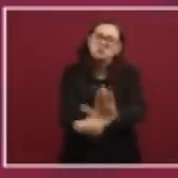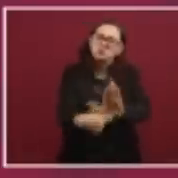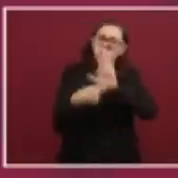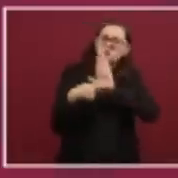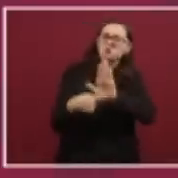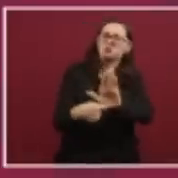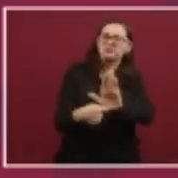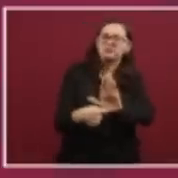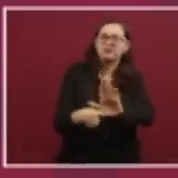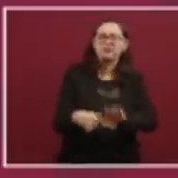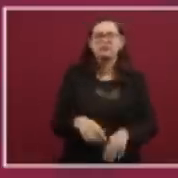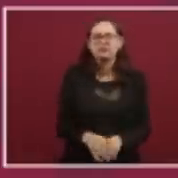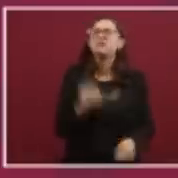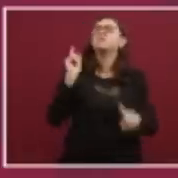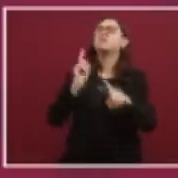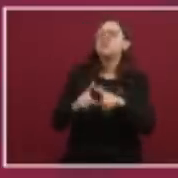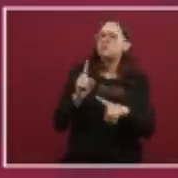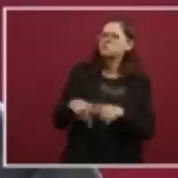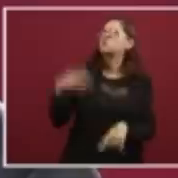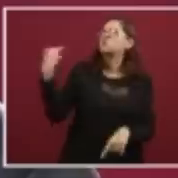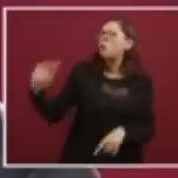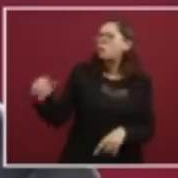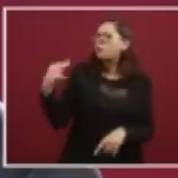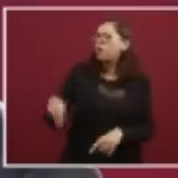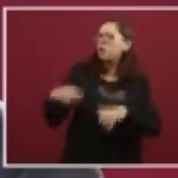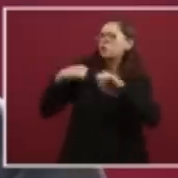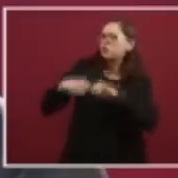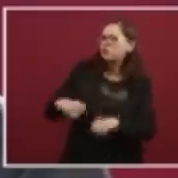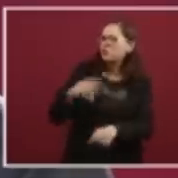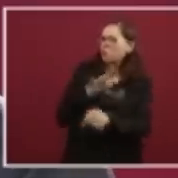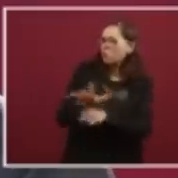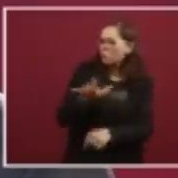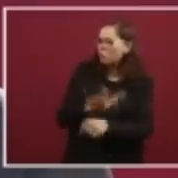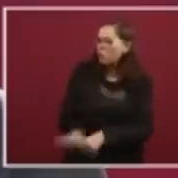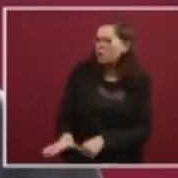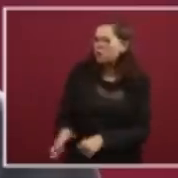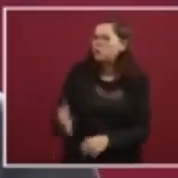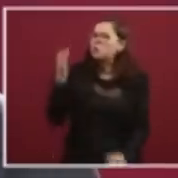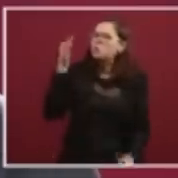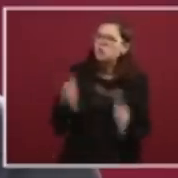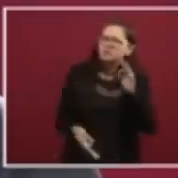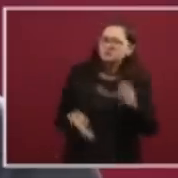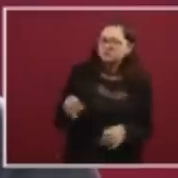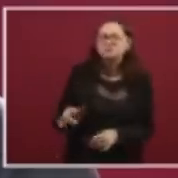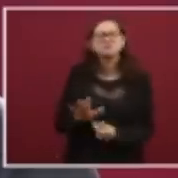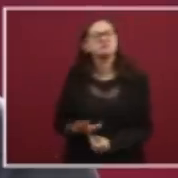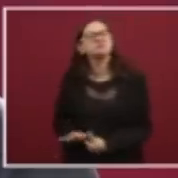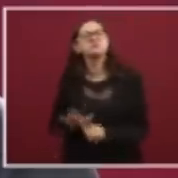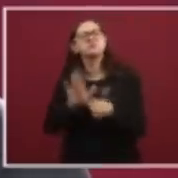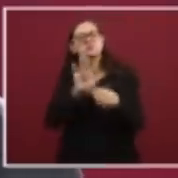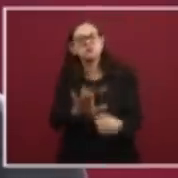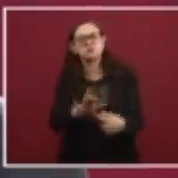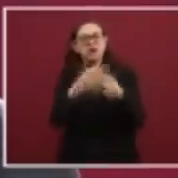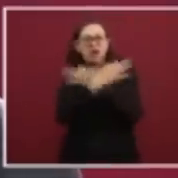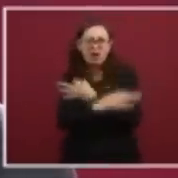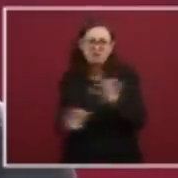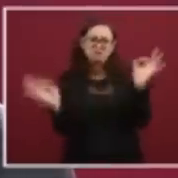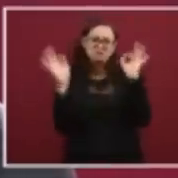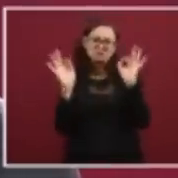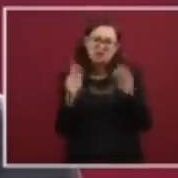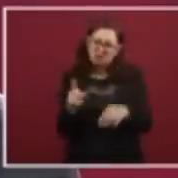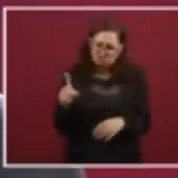quién fue el que lo hizo, qué autoridad, qué juez. Son